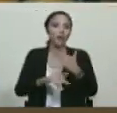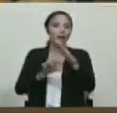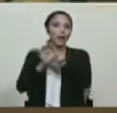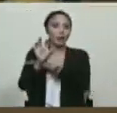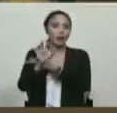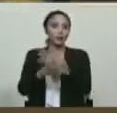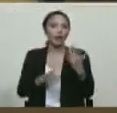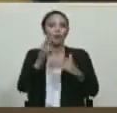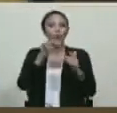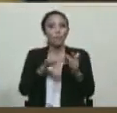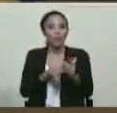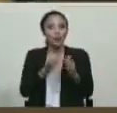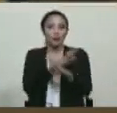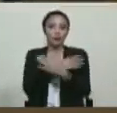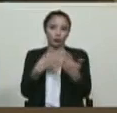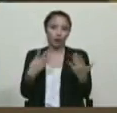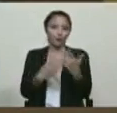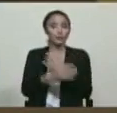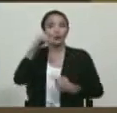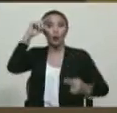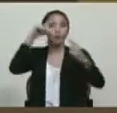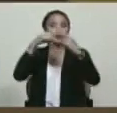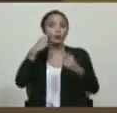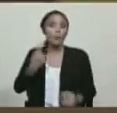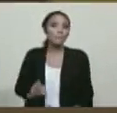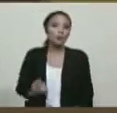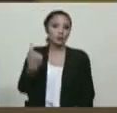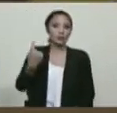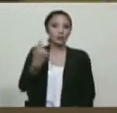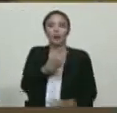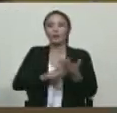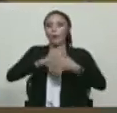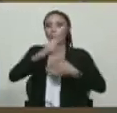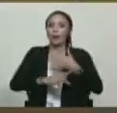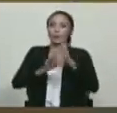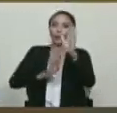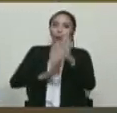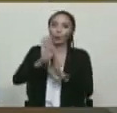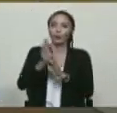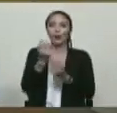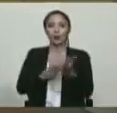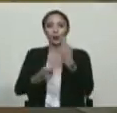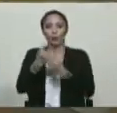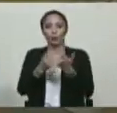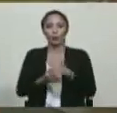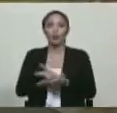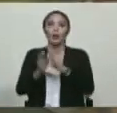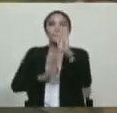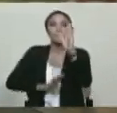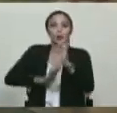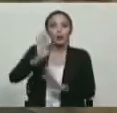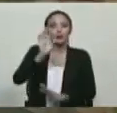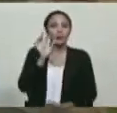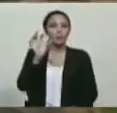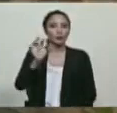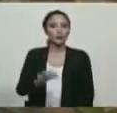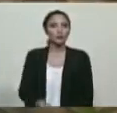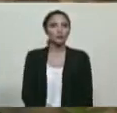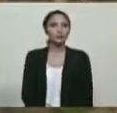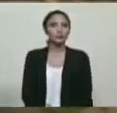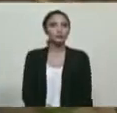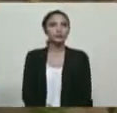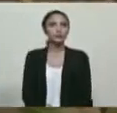Económica Bolivariana, que es un eje central del programa de recuperación económica, crecimiento y prosperidad.